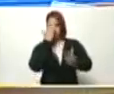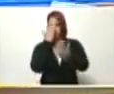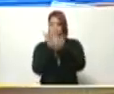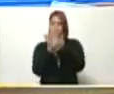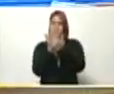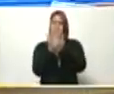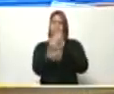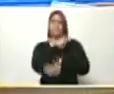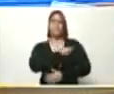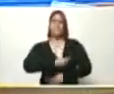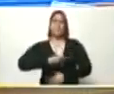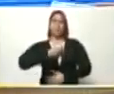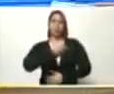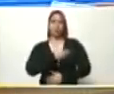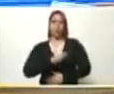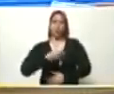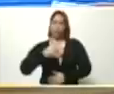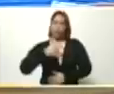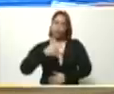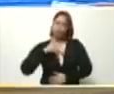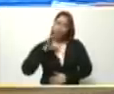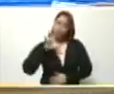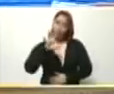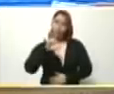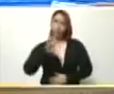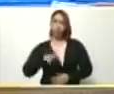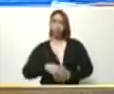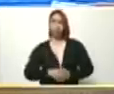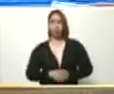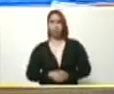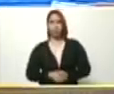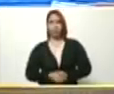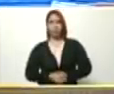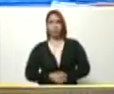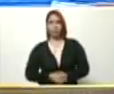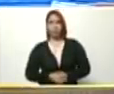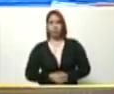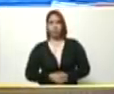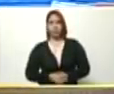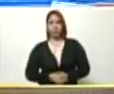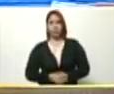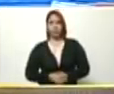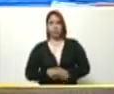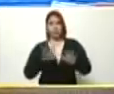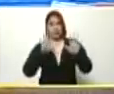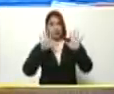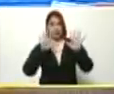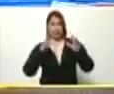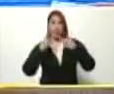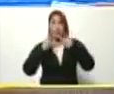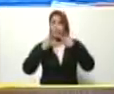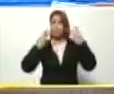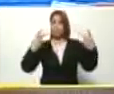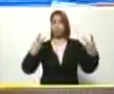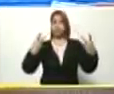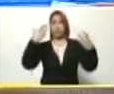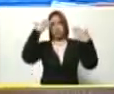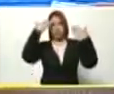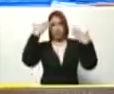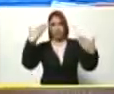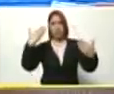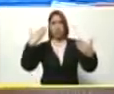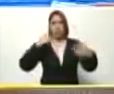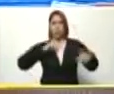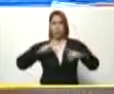misión de patria. Este es el décimo mensaje de salutación que me toca